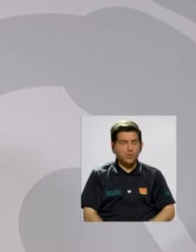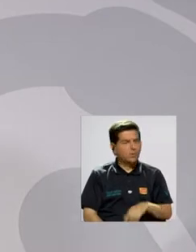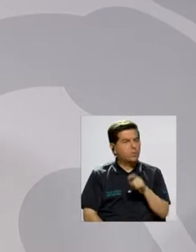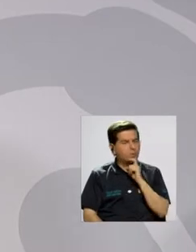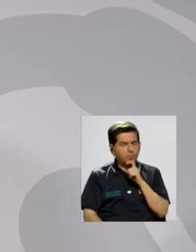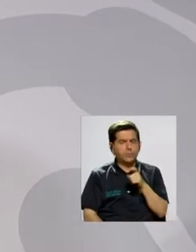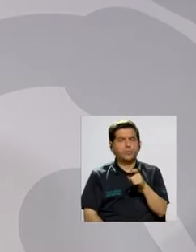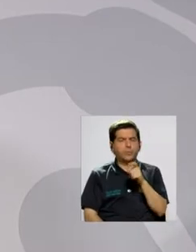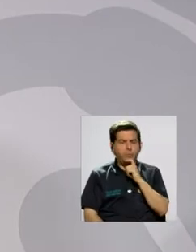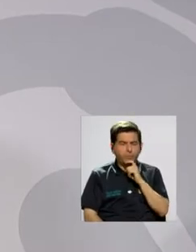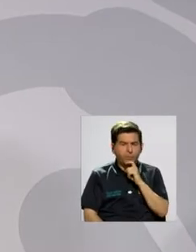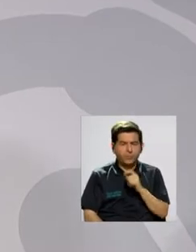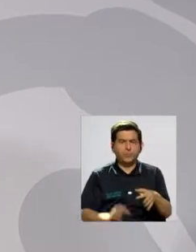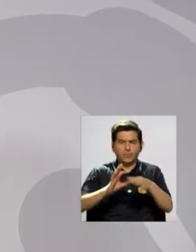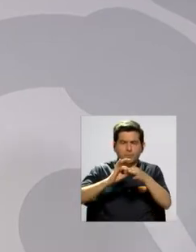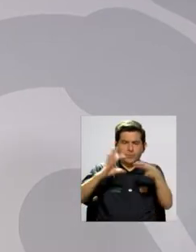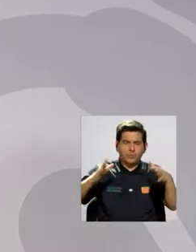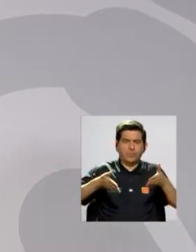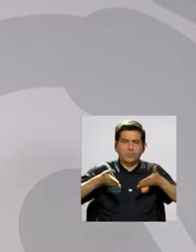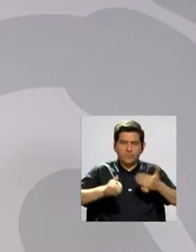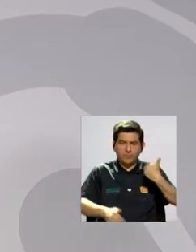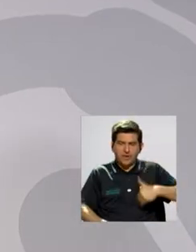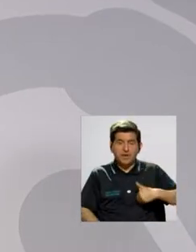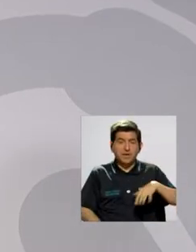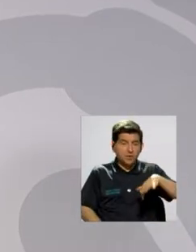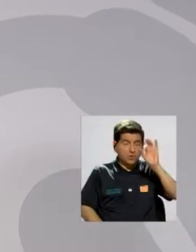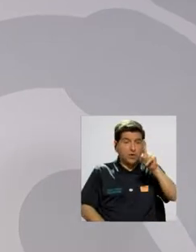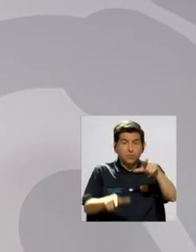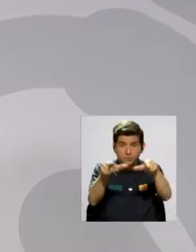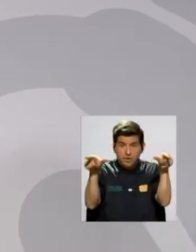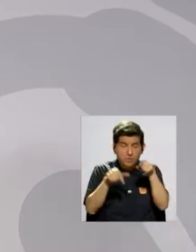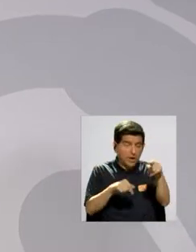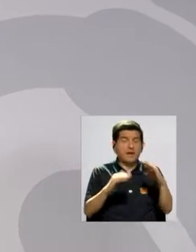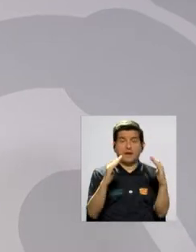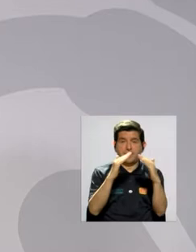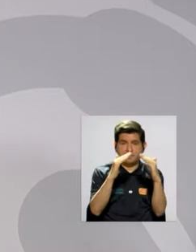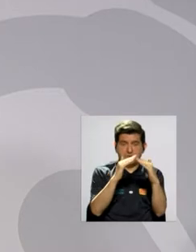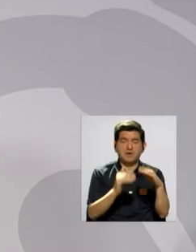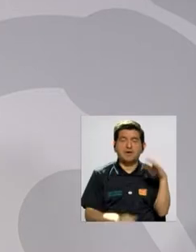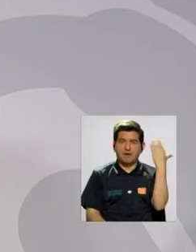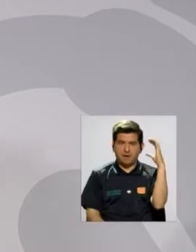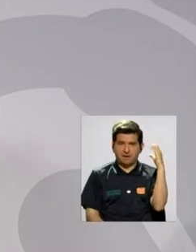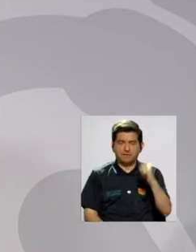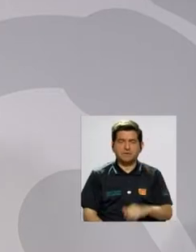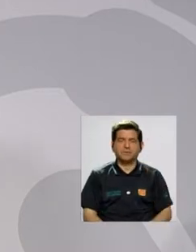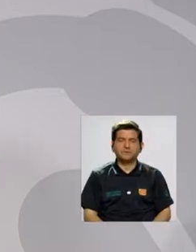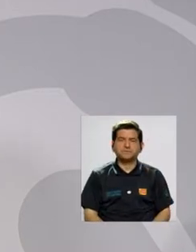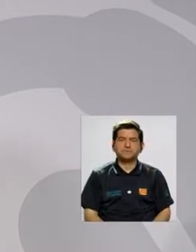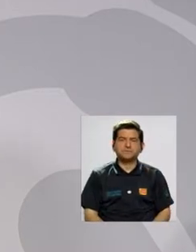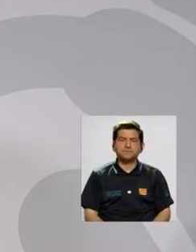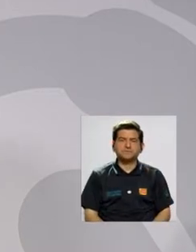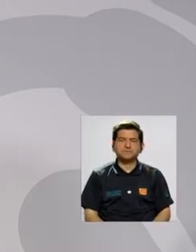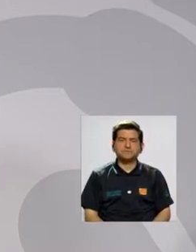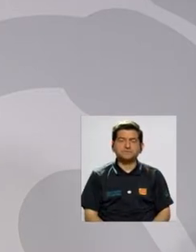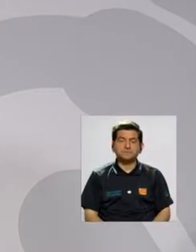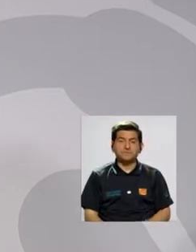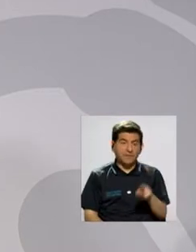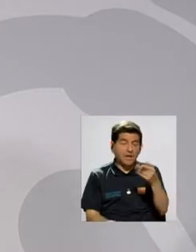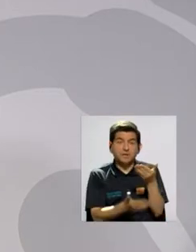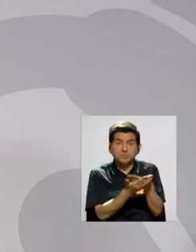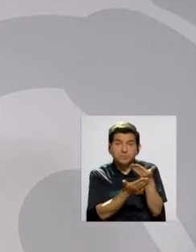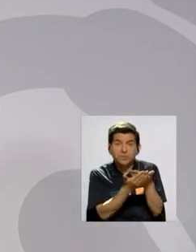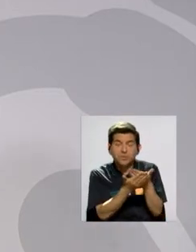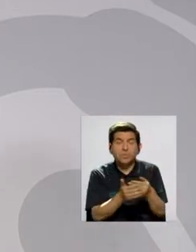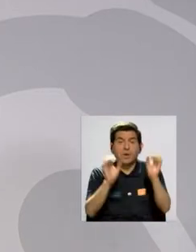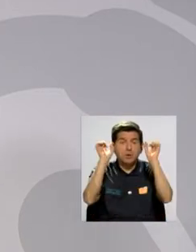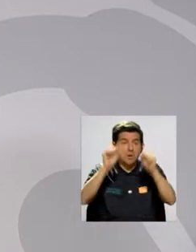mucho desligarse de su hijo y primero conseguir un apartamento para que él pudiese vivir en Cartago, ¿verdad? Eso demuestra que